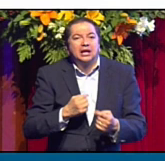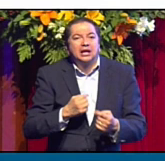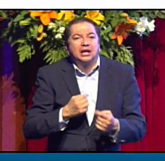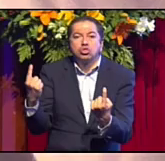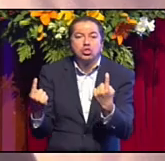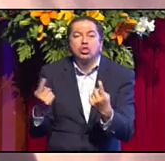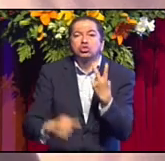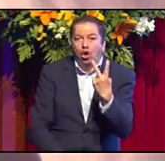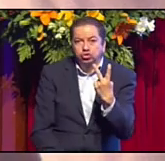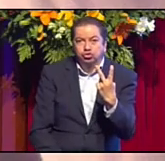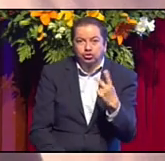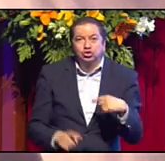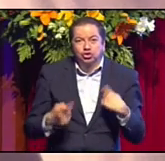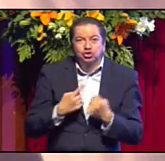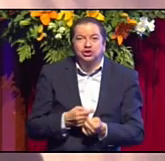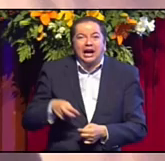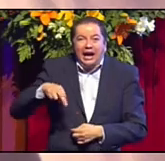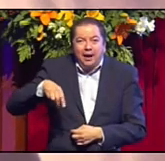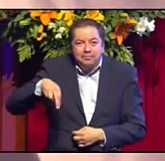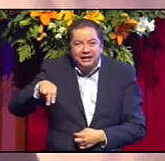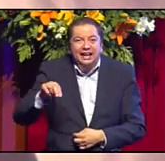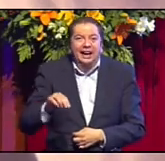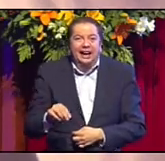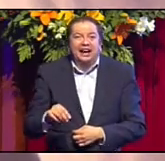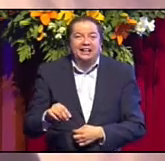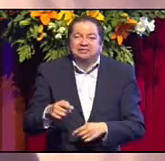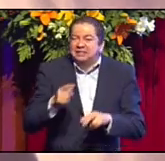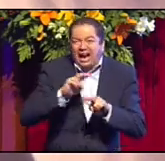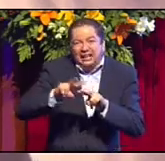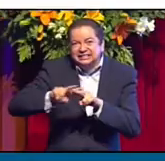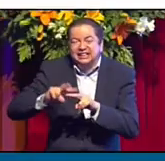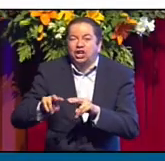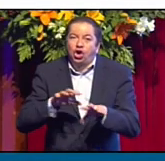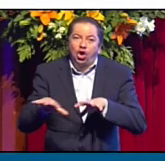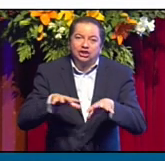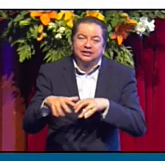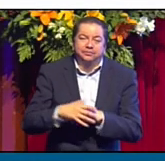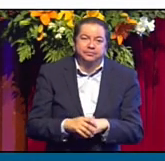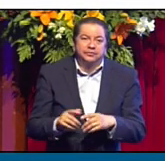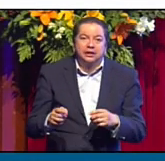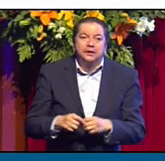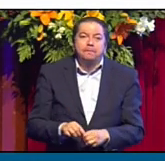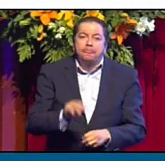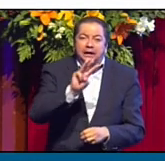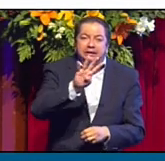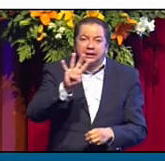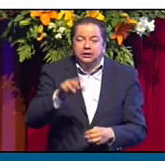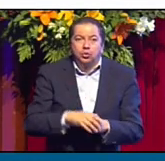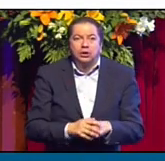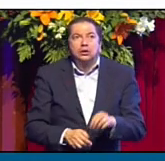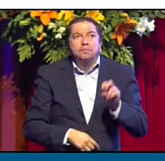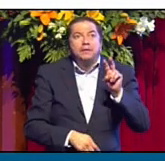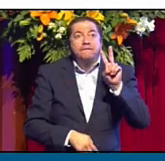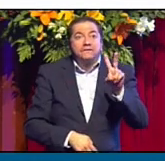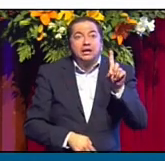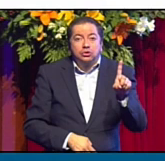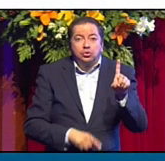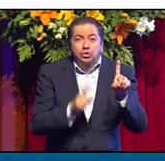de caminar y hacer otras cosas a la vez. El 34% efectivamente en nuestro caso. Decía el